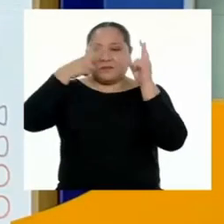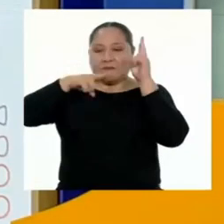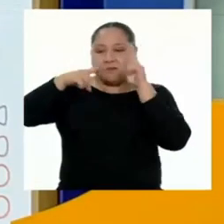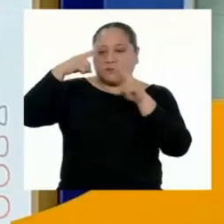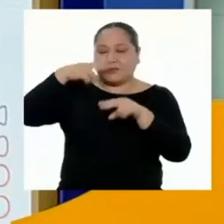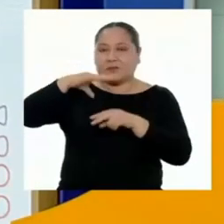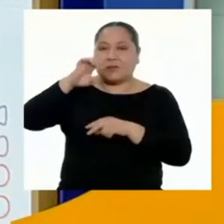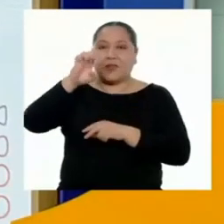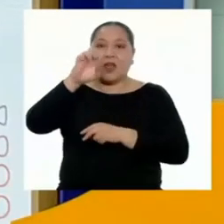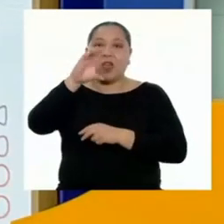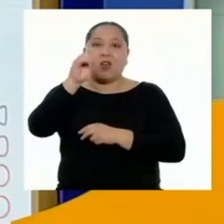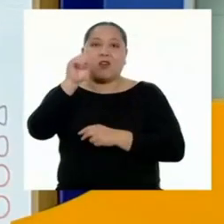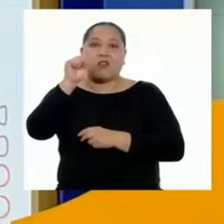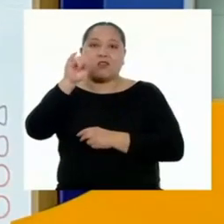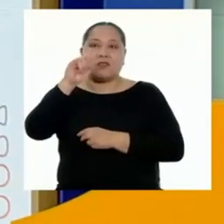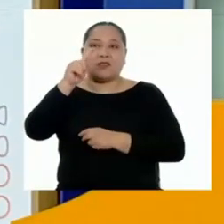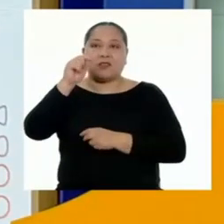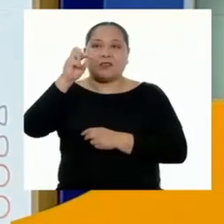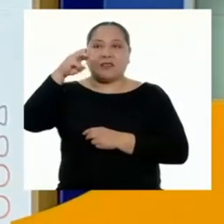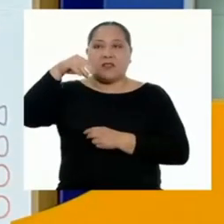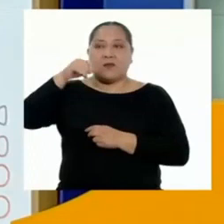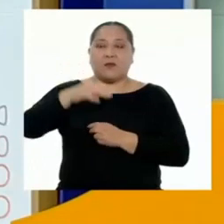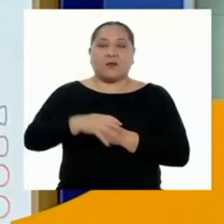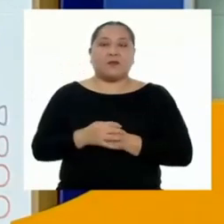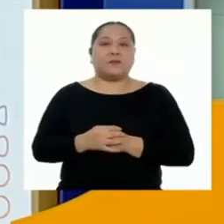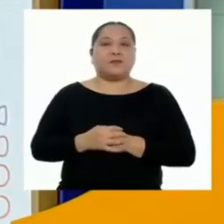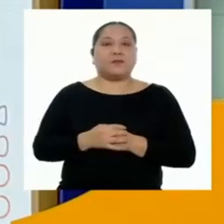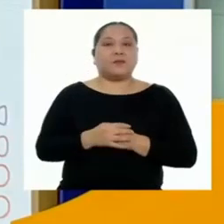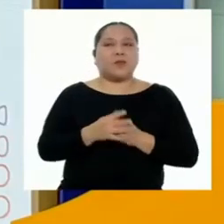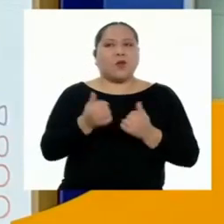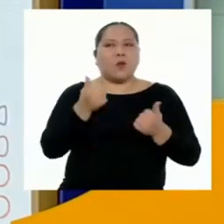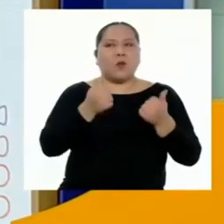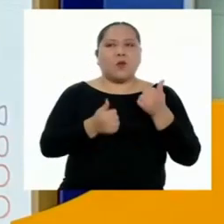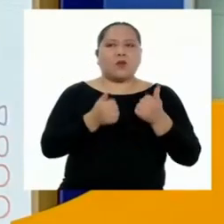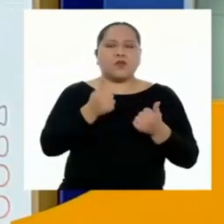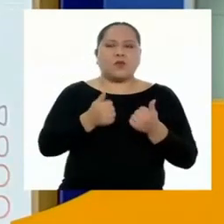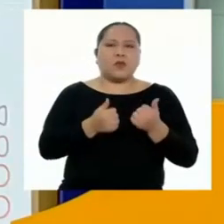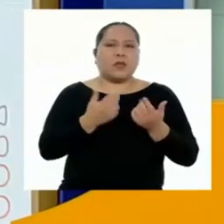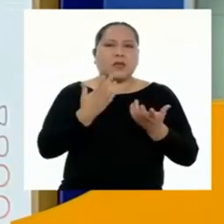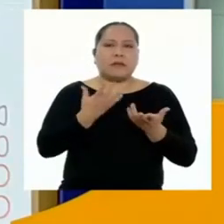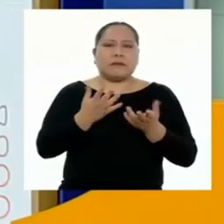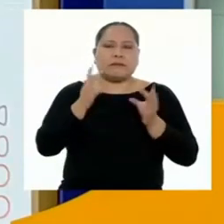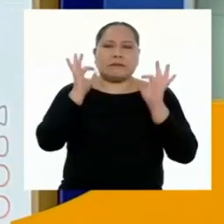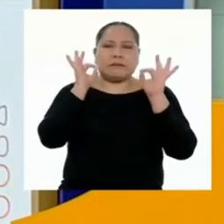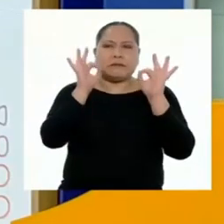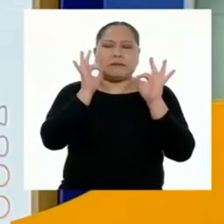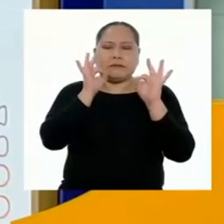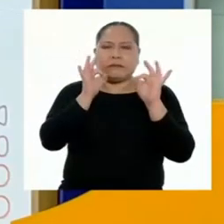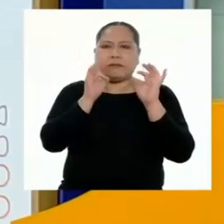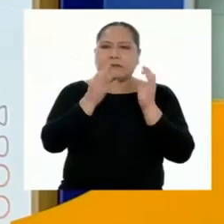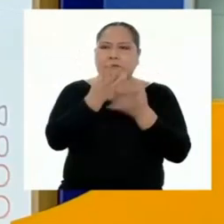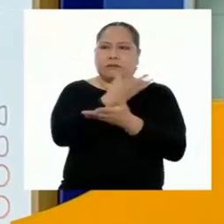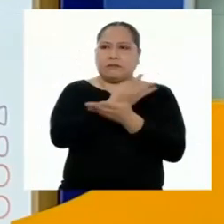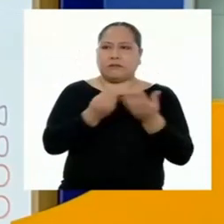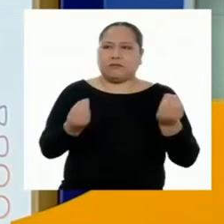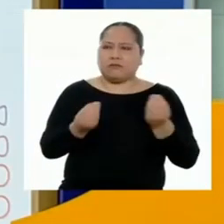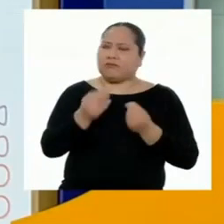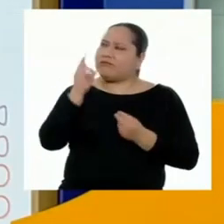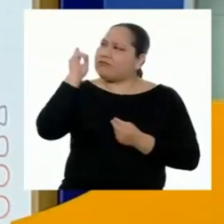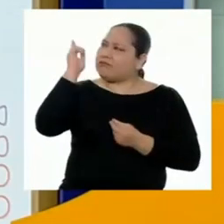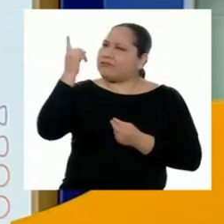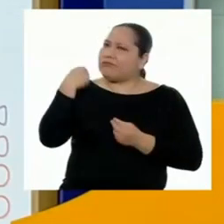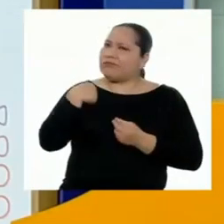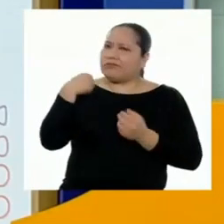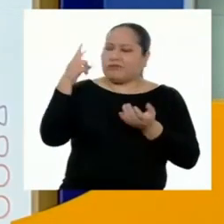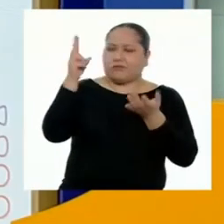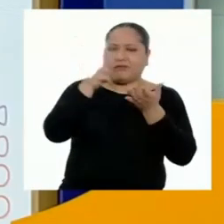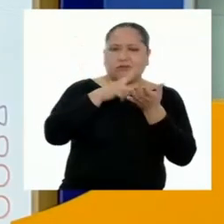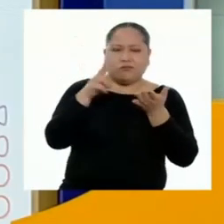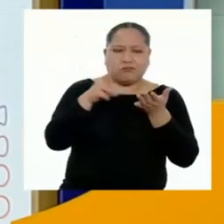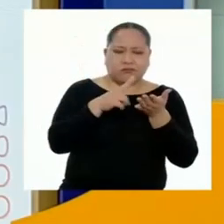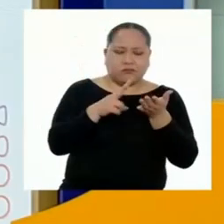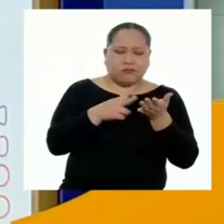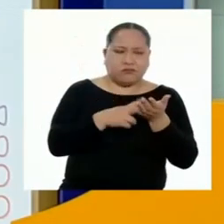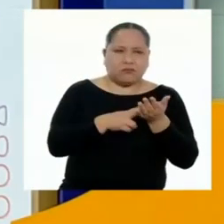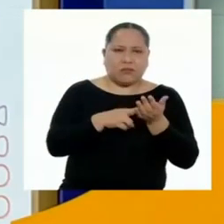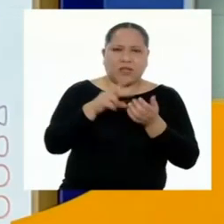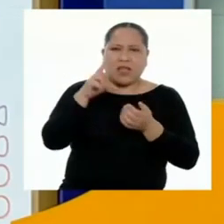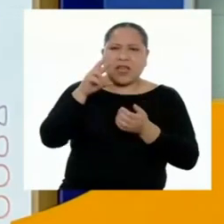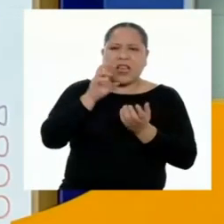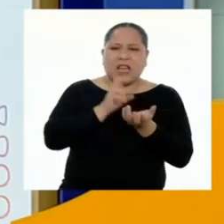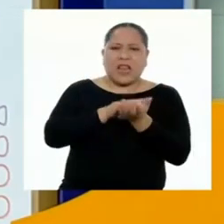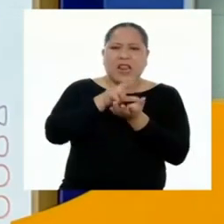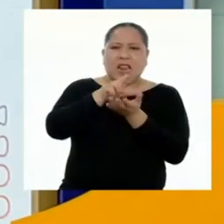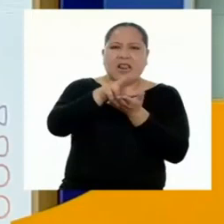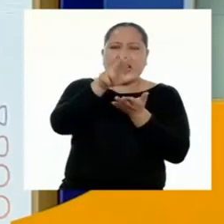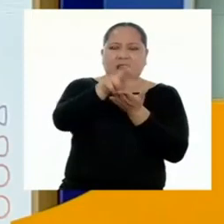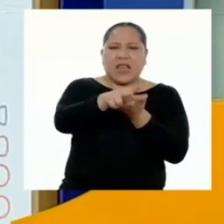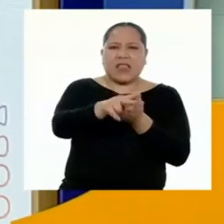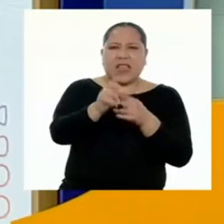ecosistemas, relaciones tróficas y las especies en peligro de extinción. Profesora, estuve leyendo que la rana gigante no solo